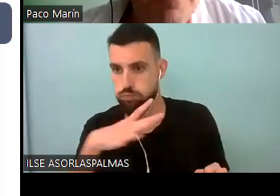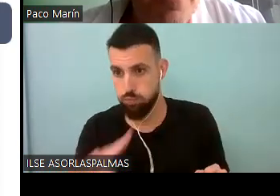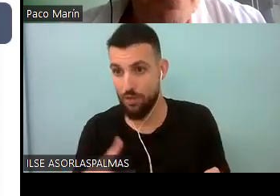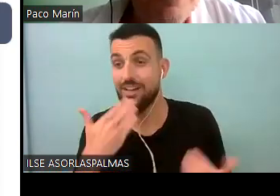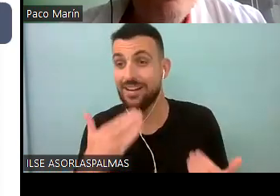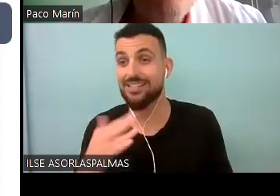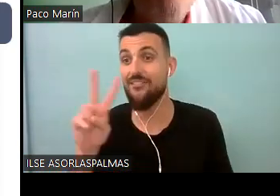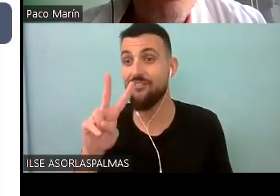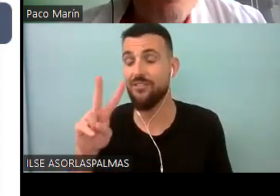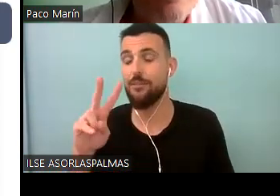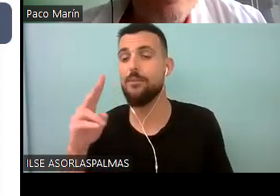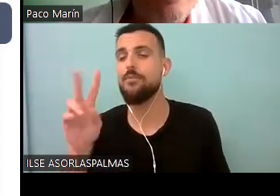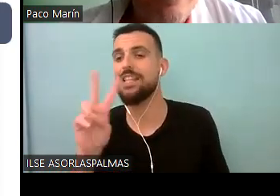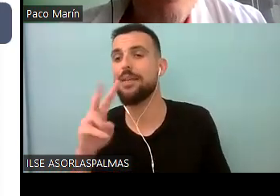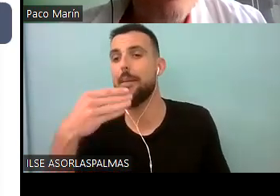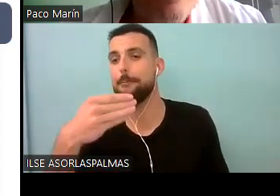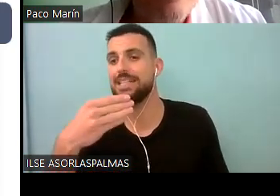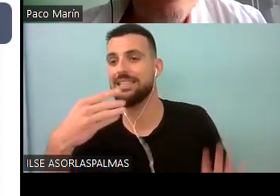como la B12 podían